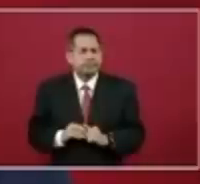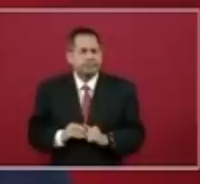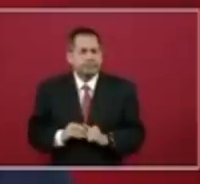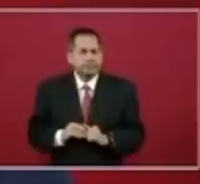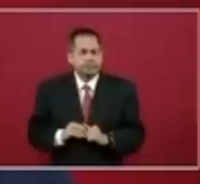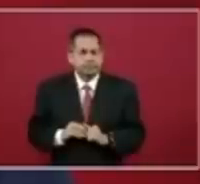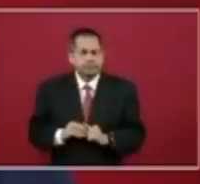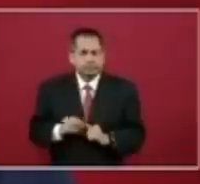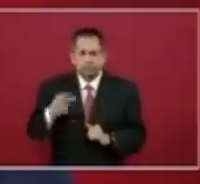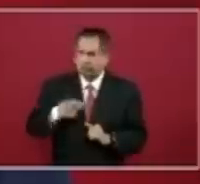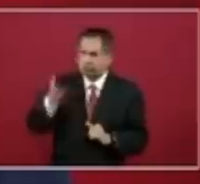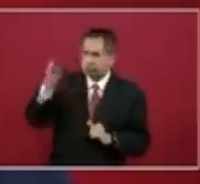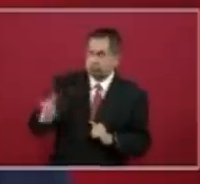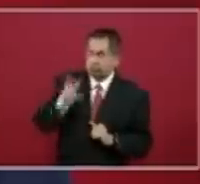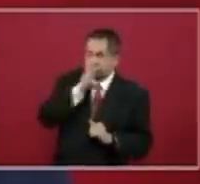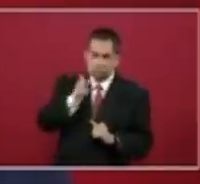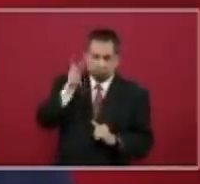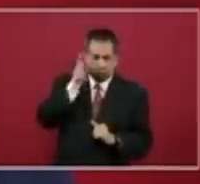Es un Papa